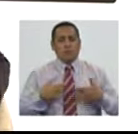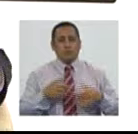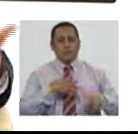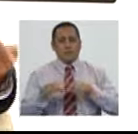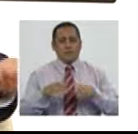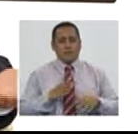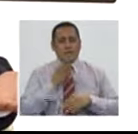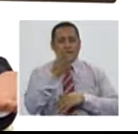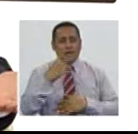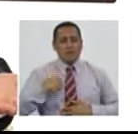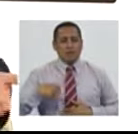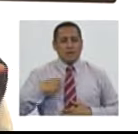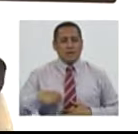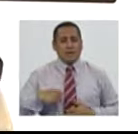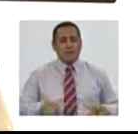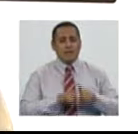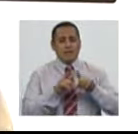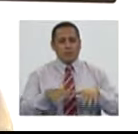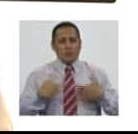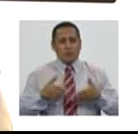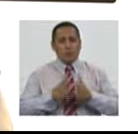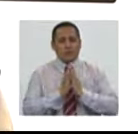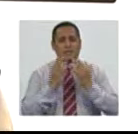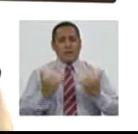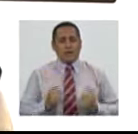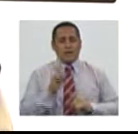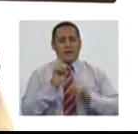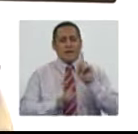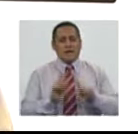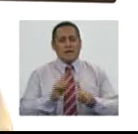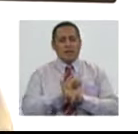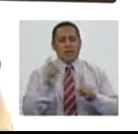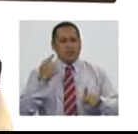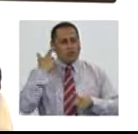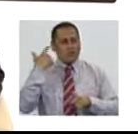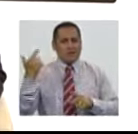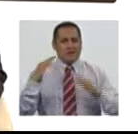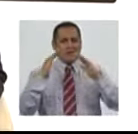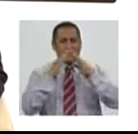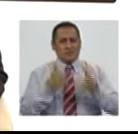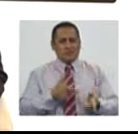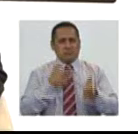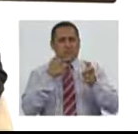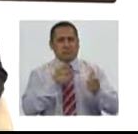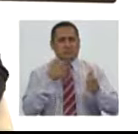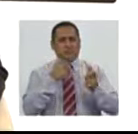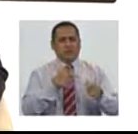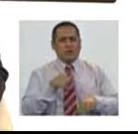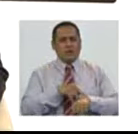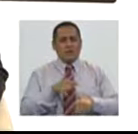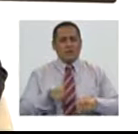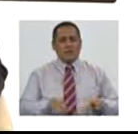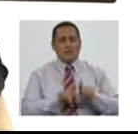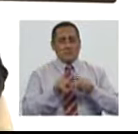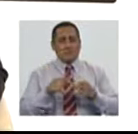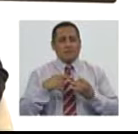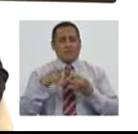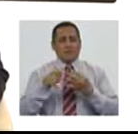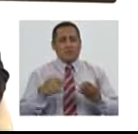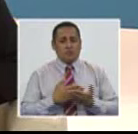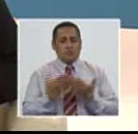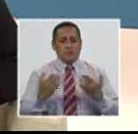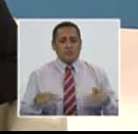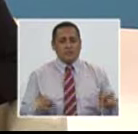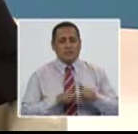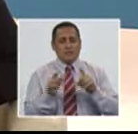podríamos hacer podríamos ir a la municipalidad podríamos exigir que alguien no taladre algún este alguna Paleta determinadora en